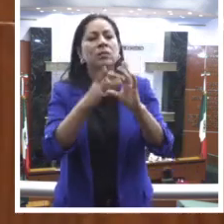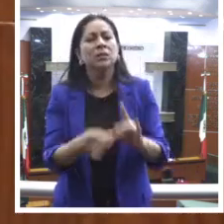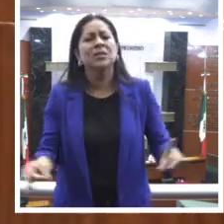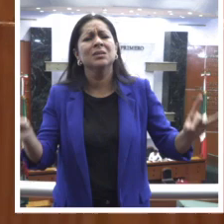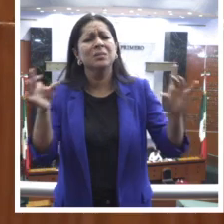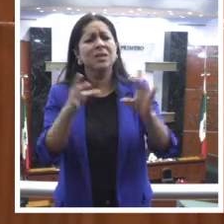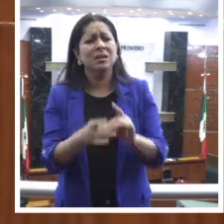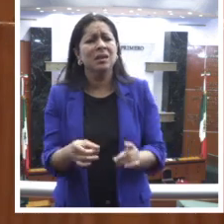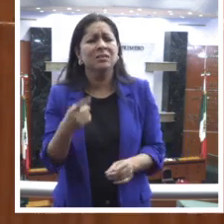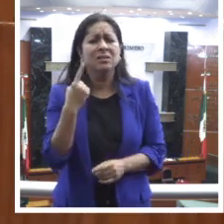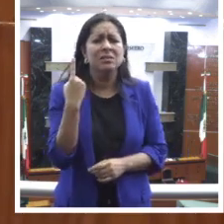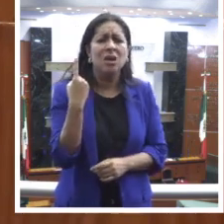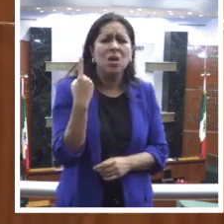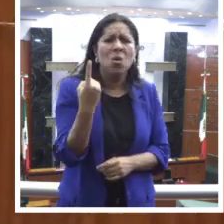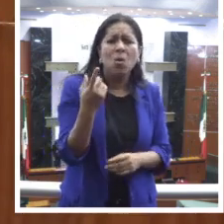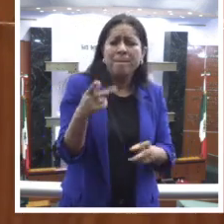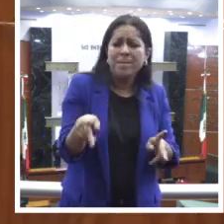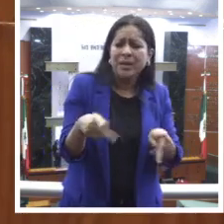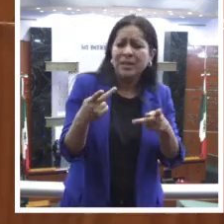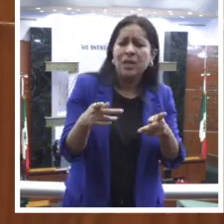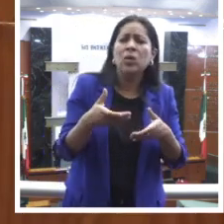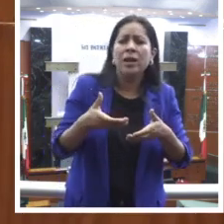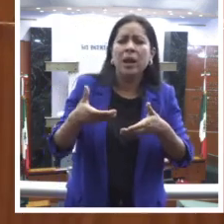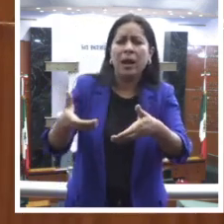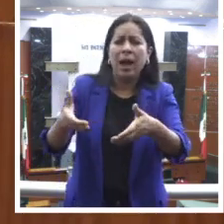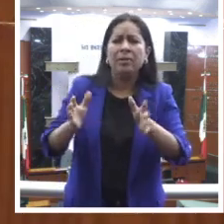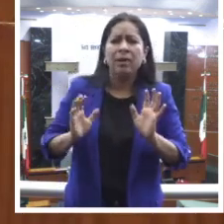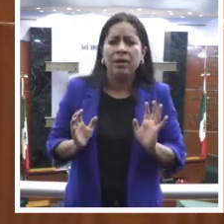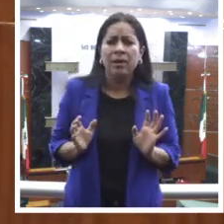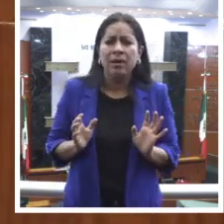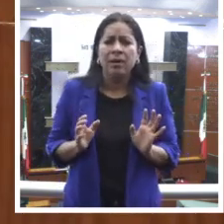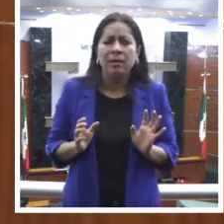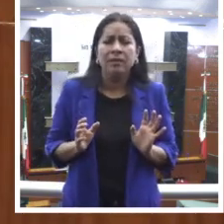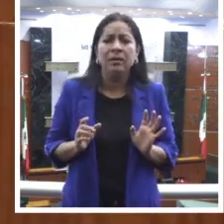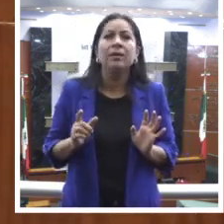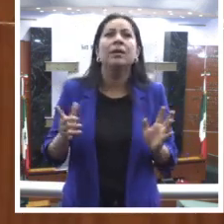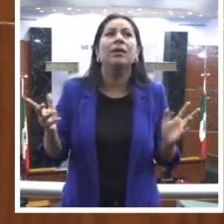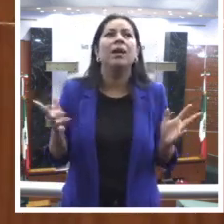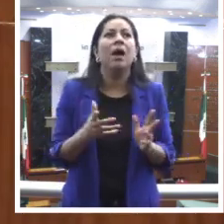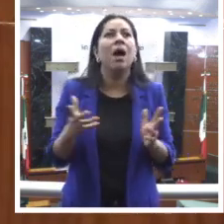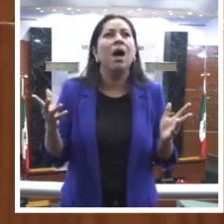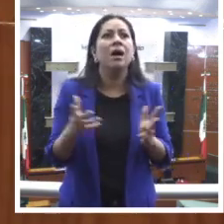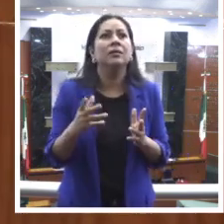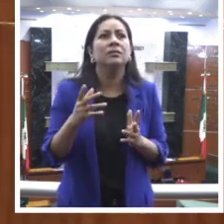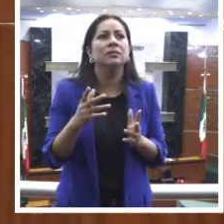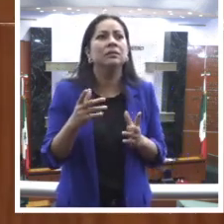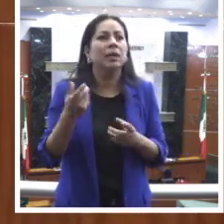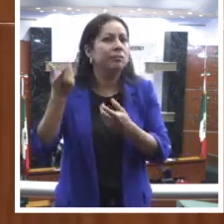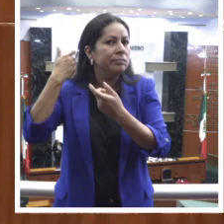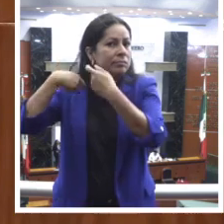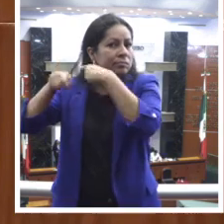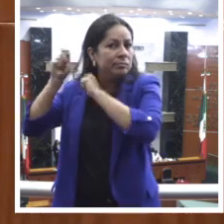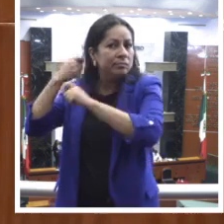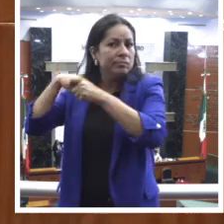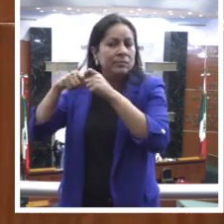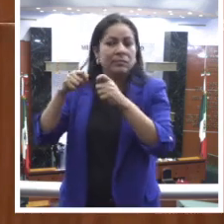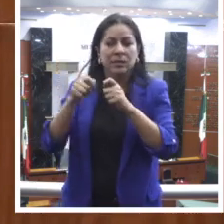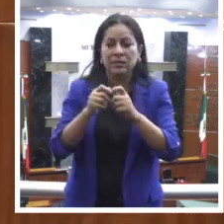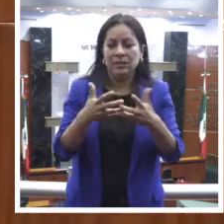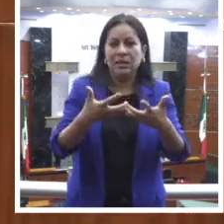desde un vendedor ambulante que hace trenzas en la